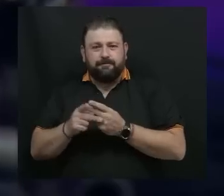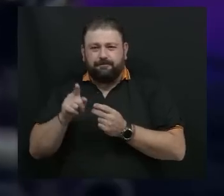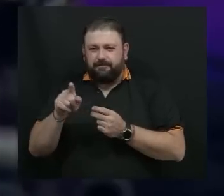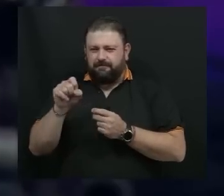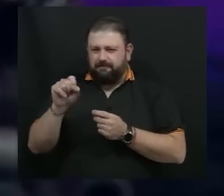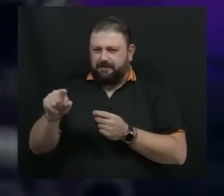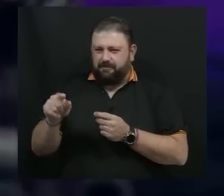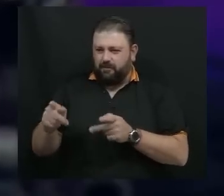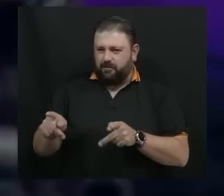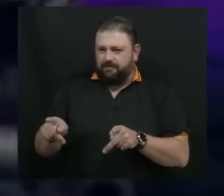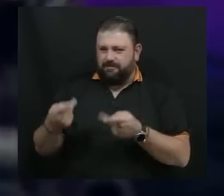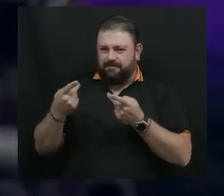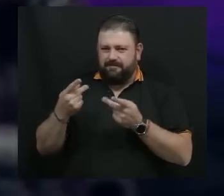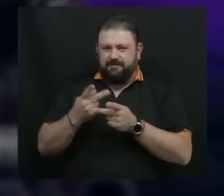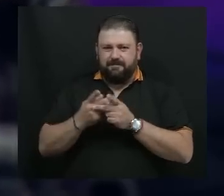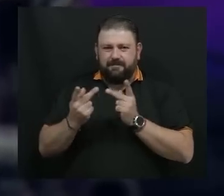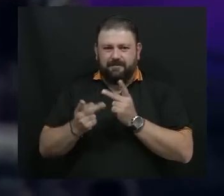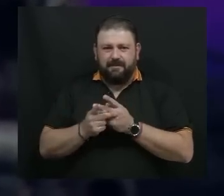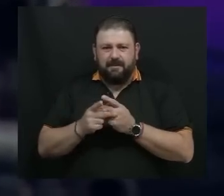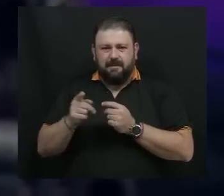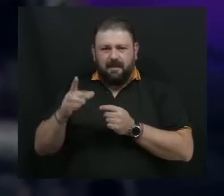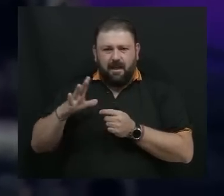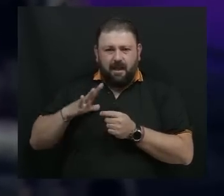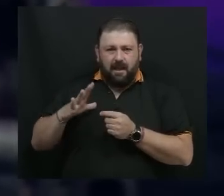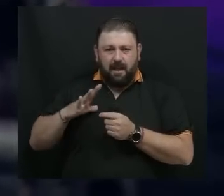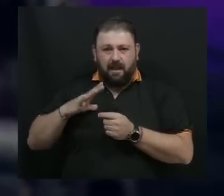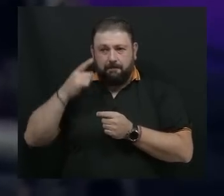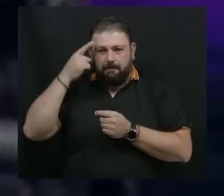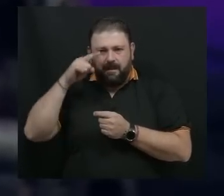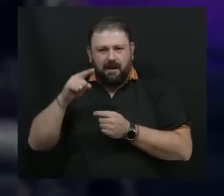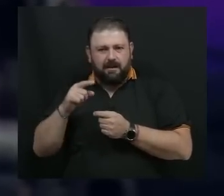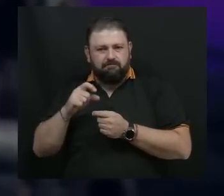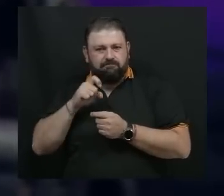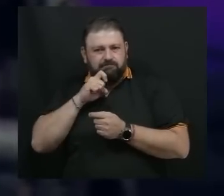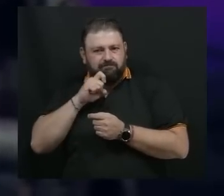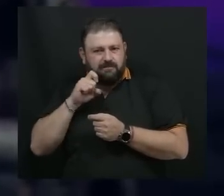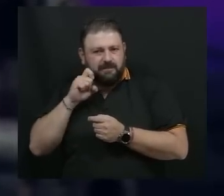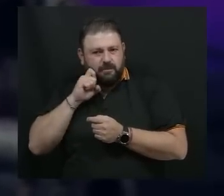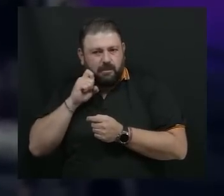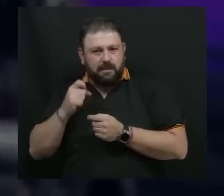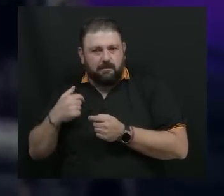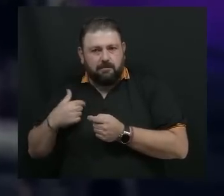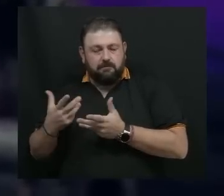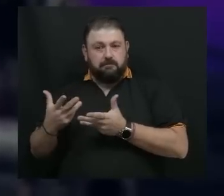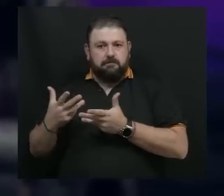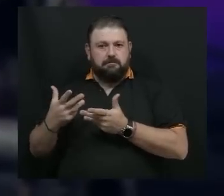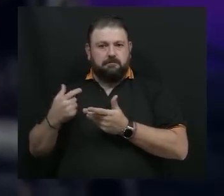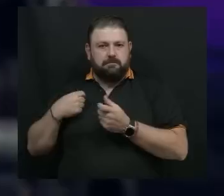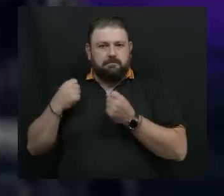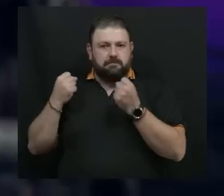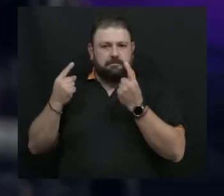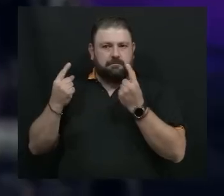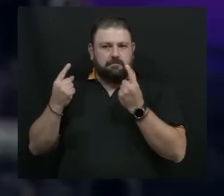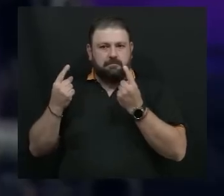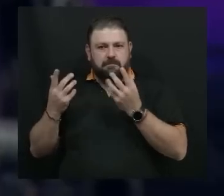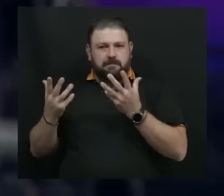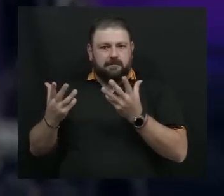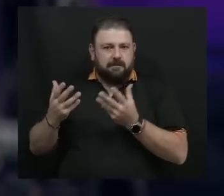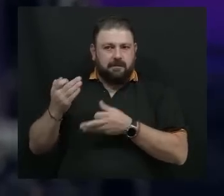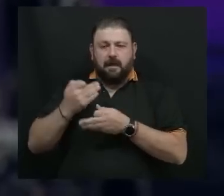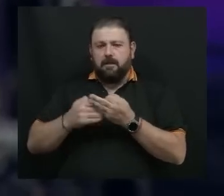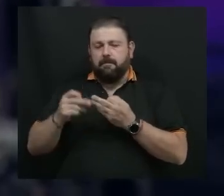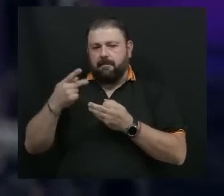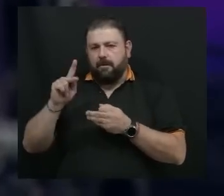vendiste, ¿había algo para la parte sexual? Uy, ¿en qué me metí? Yo dije, claro, ya todo el mundo se había ido, estaba la